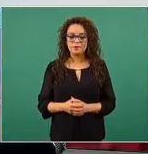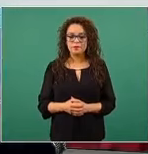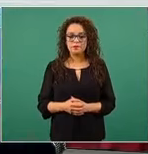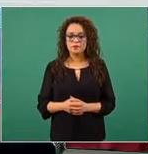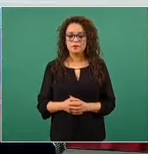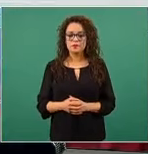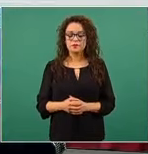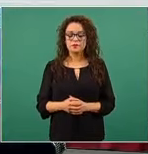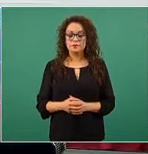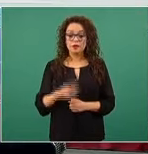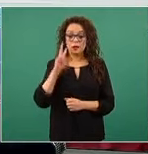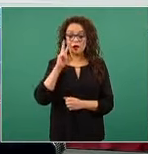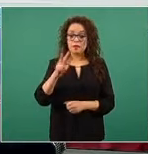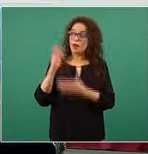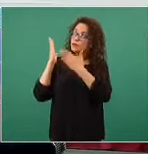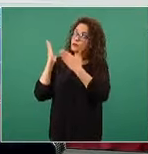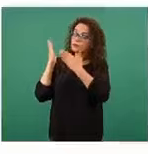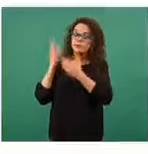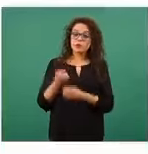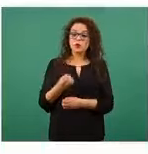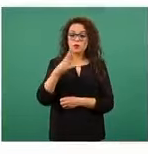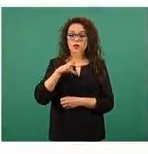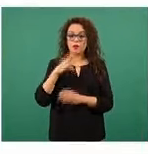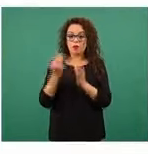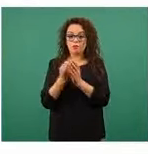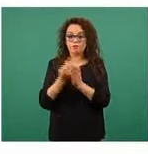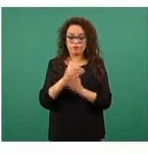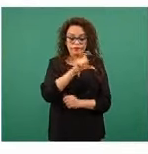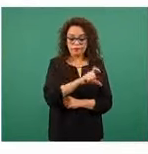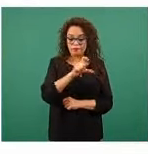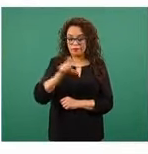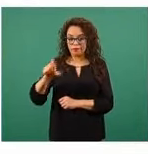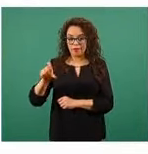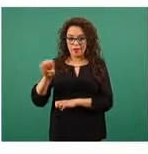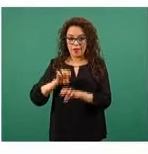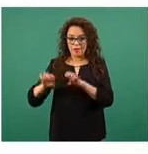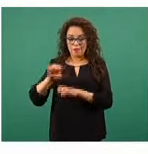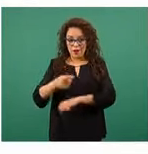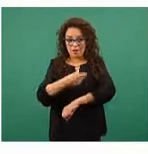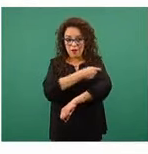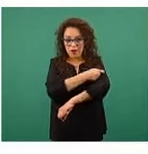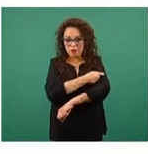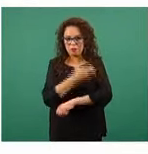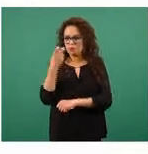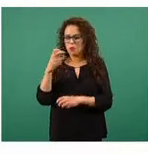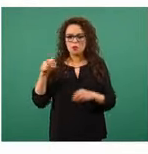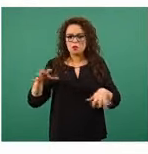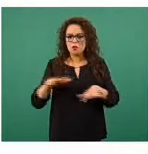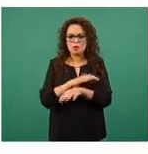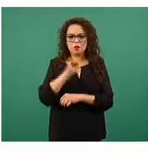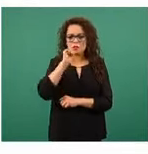Aquí la distribución de las vacunas que hasta el momento hemos recibido. Esta cifra no ha cambiado desde el viernes próximo pasado,